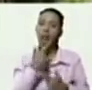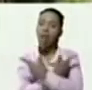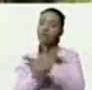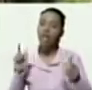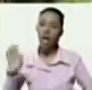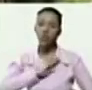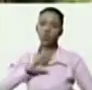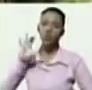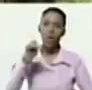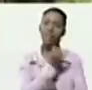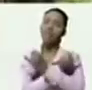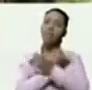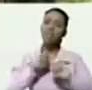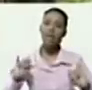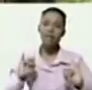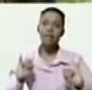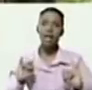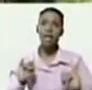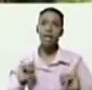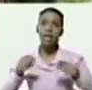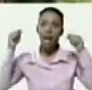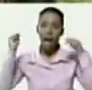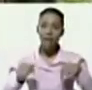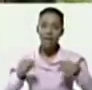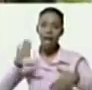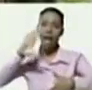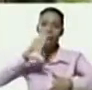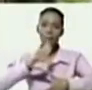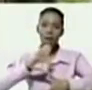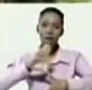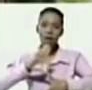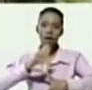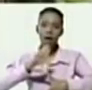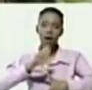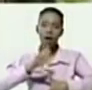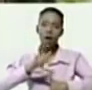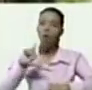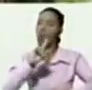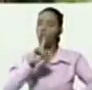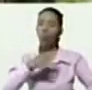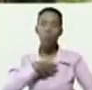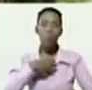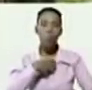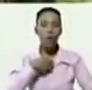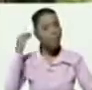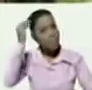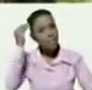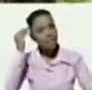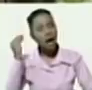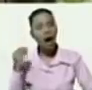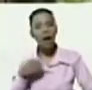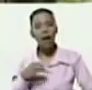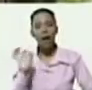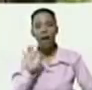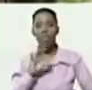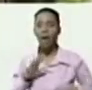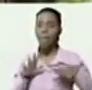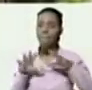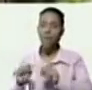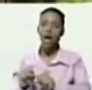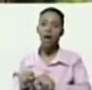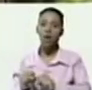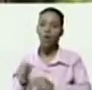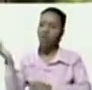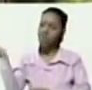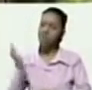soberanía, de la independencia, y que aquí en América no puede pensar ningún imperio que puede venir